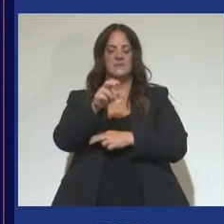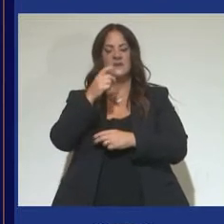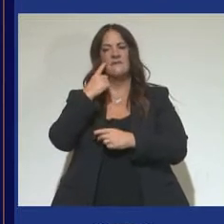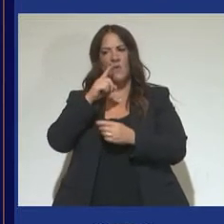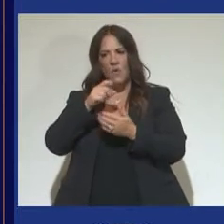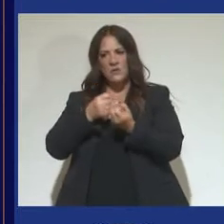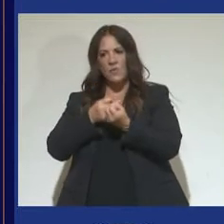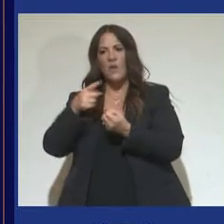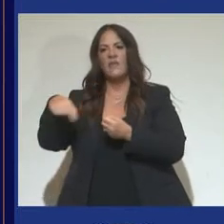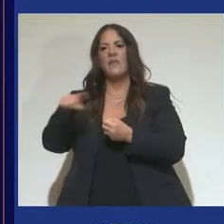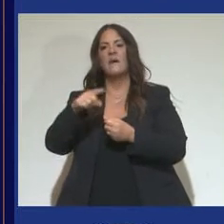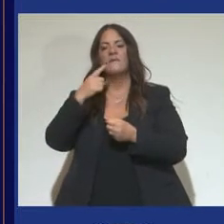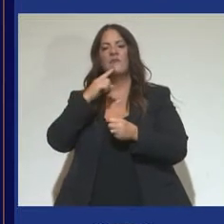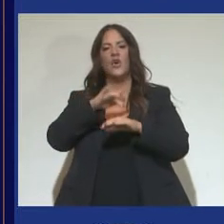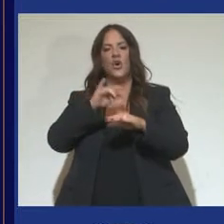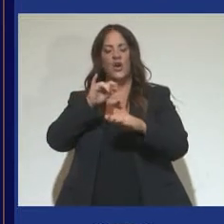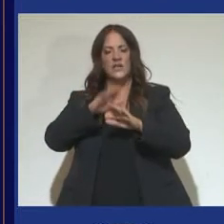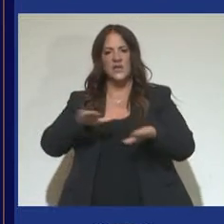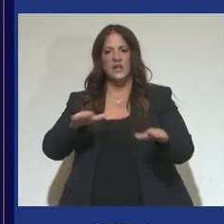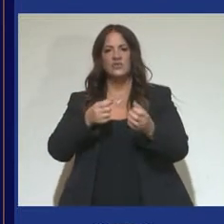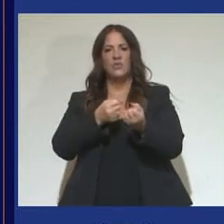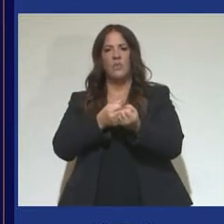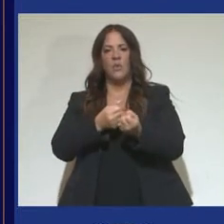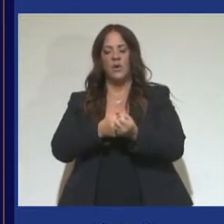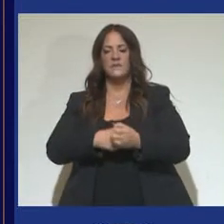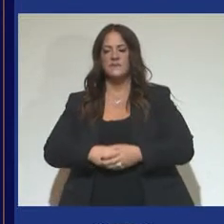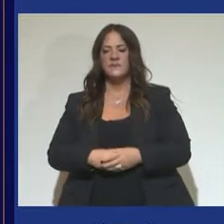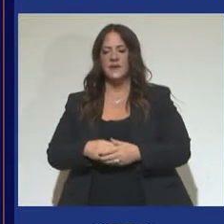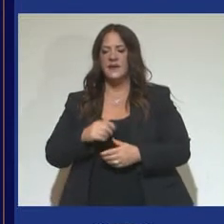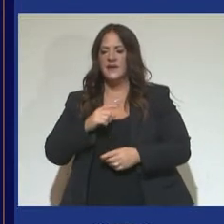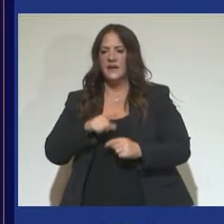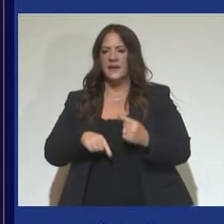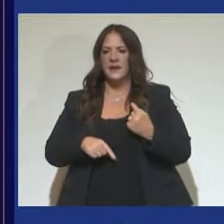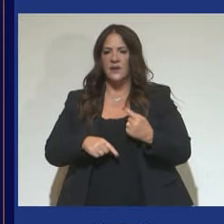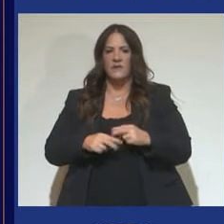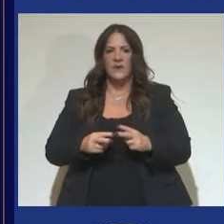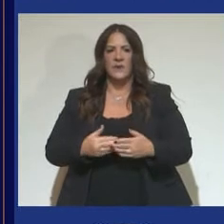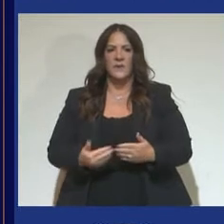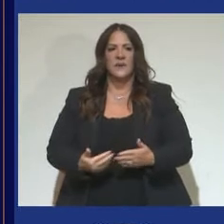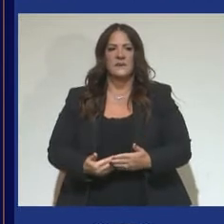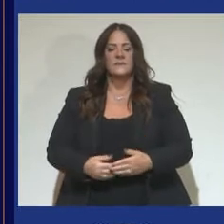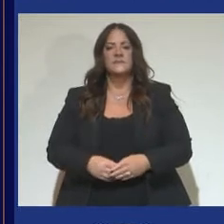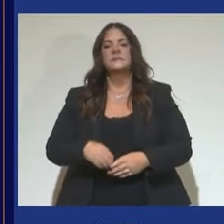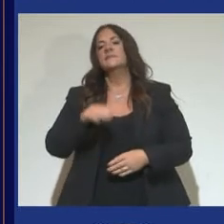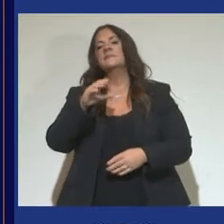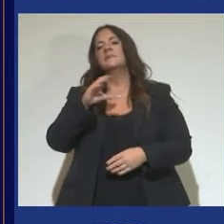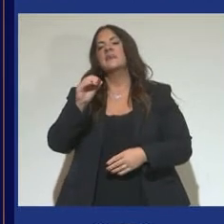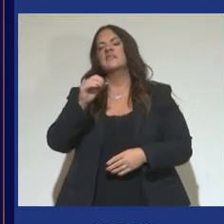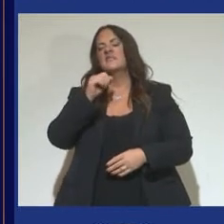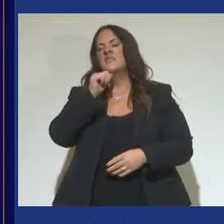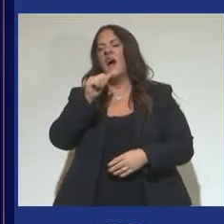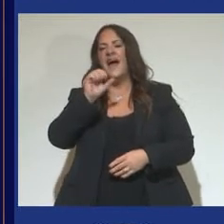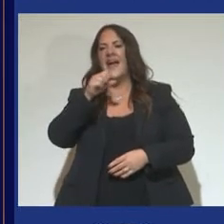y la infancia son los que están entre 0 y 3 y no solamente 3 a 5